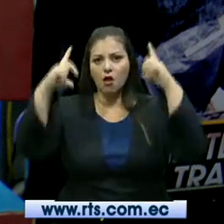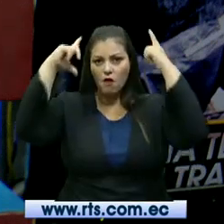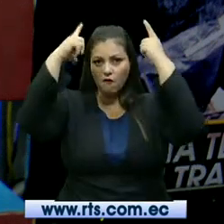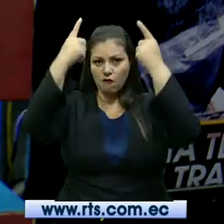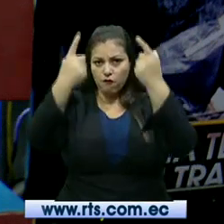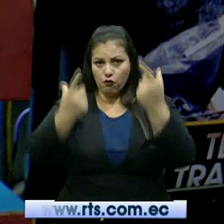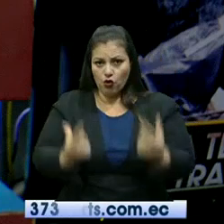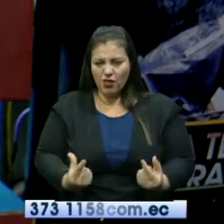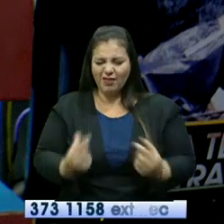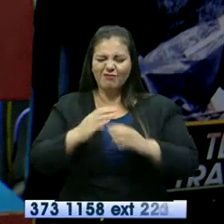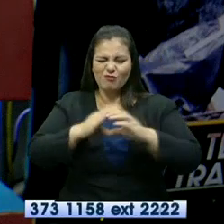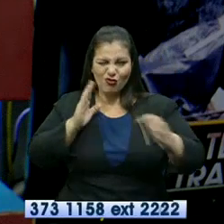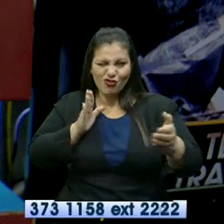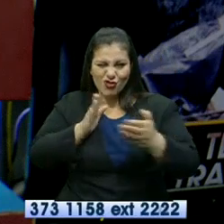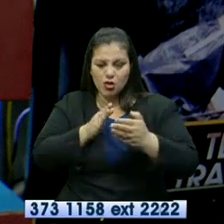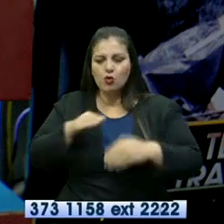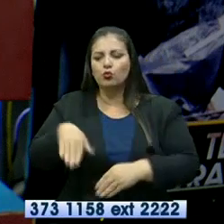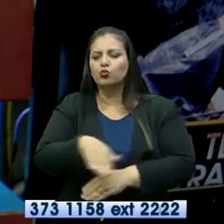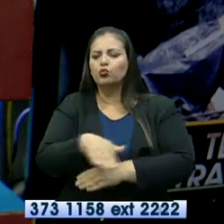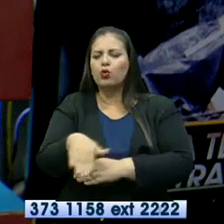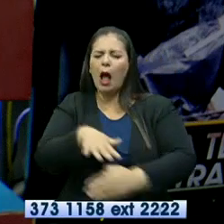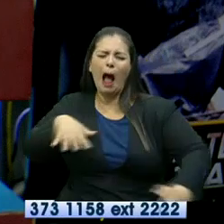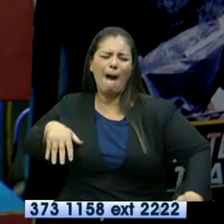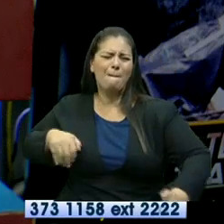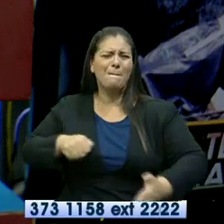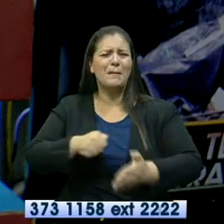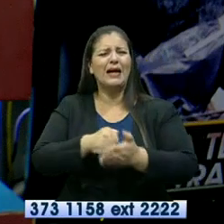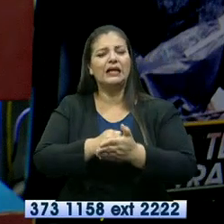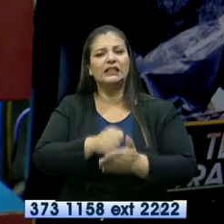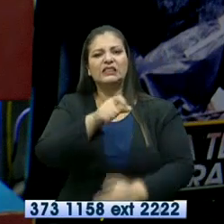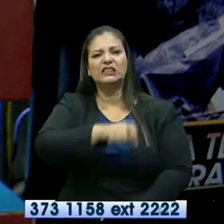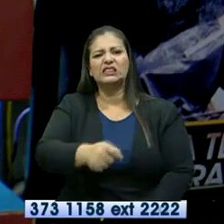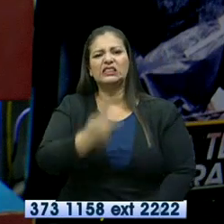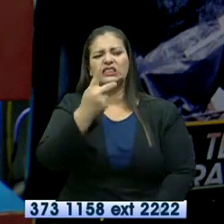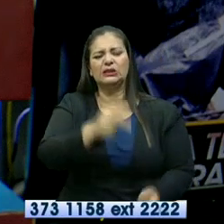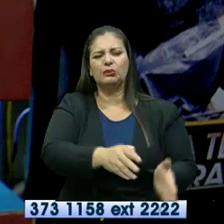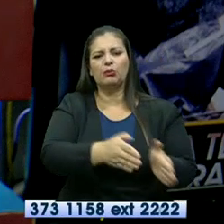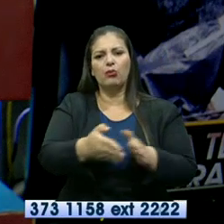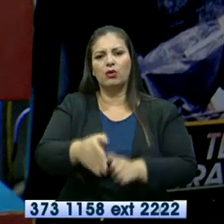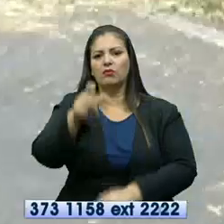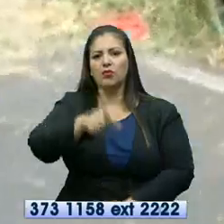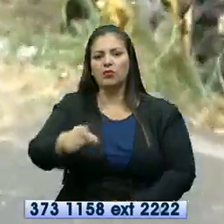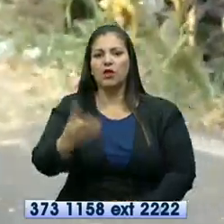la provincia de Manabí. La policía ya investiga las causas del accidente.